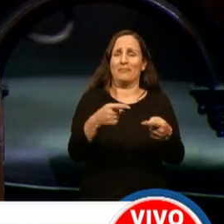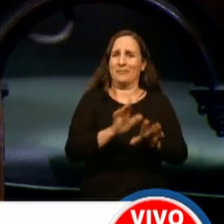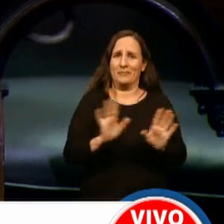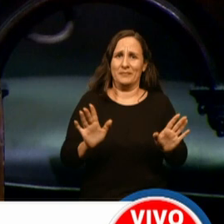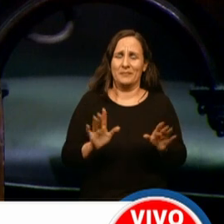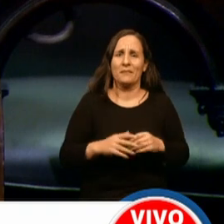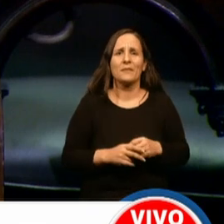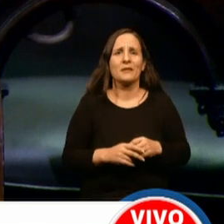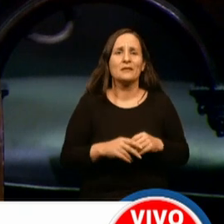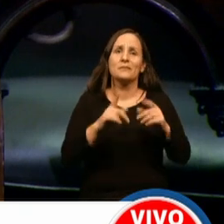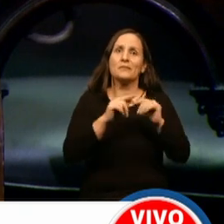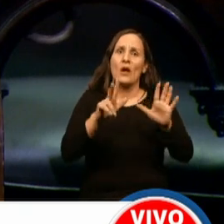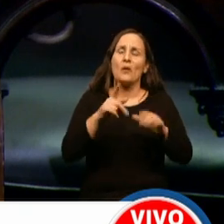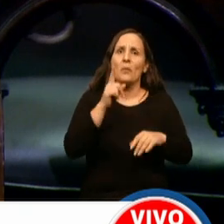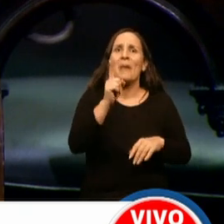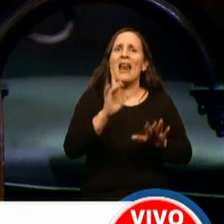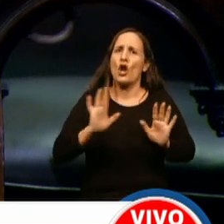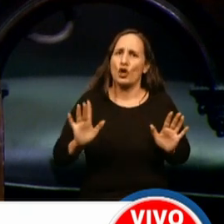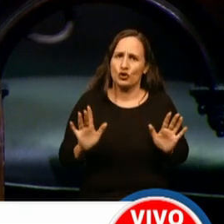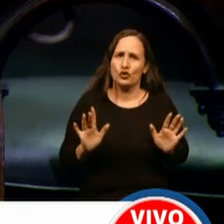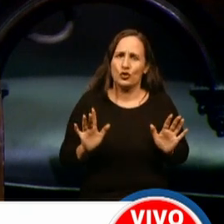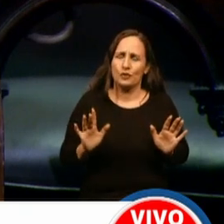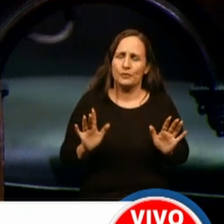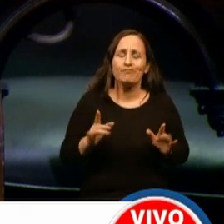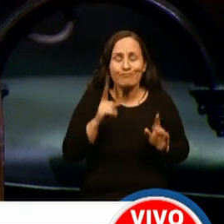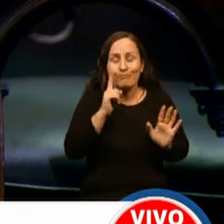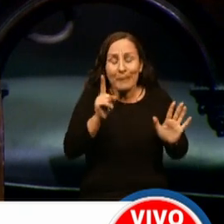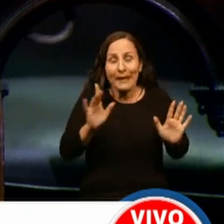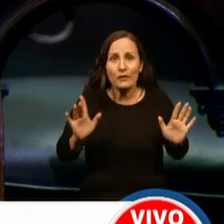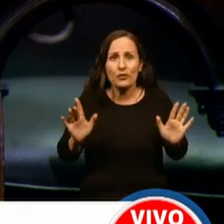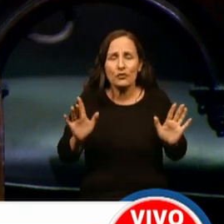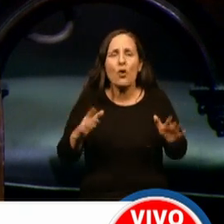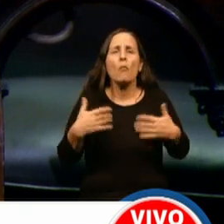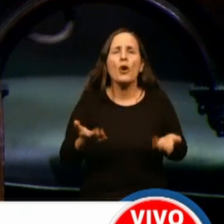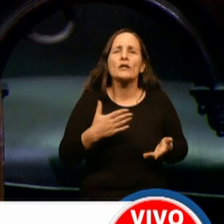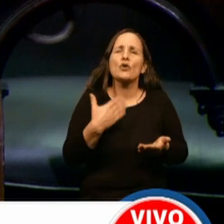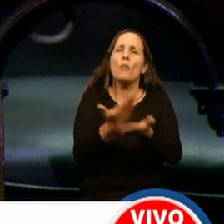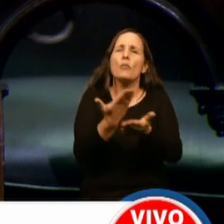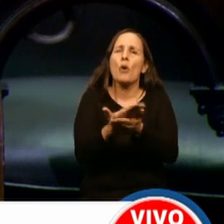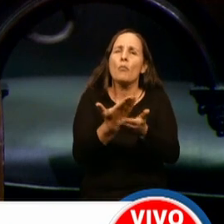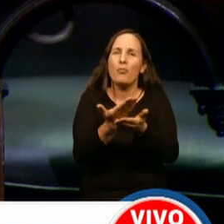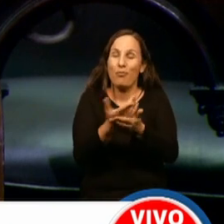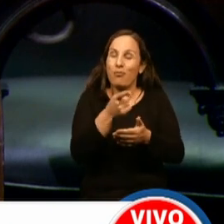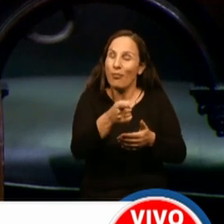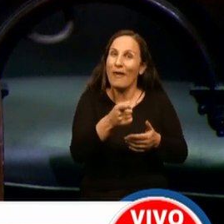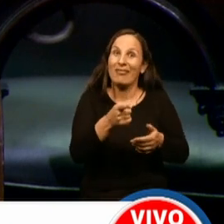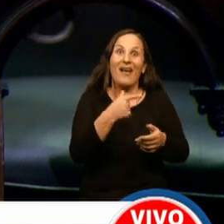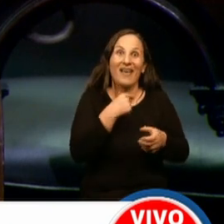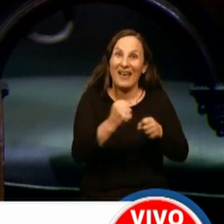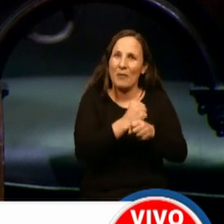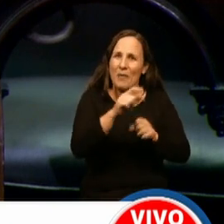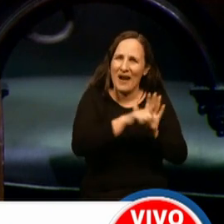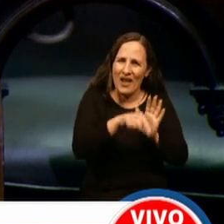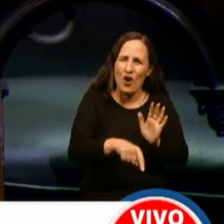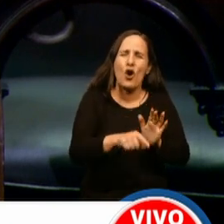este artículo es peligroso lamentablemente es peligroso por eso le propusimos al oficialismo que quería sacar esta ley hoy